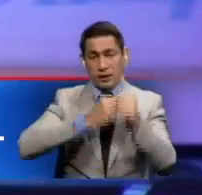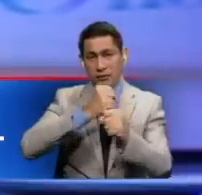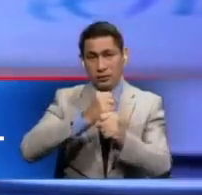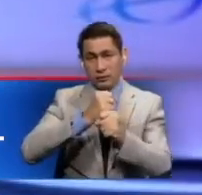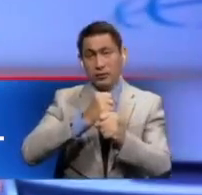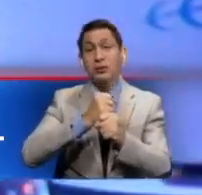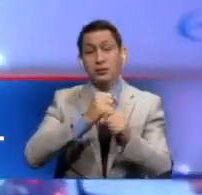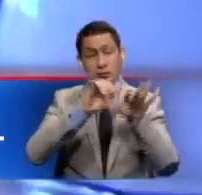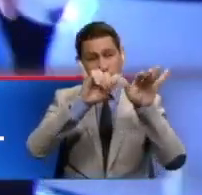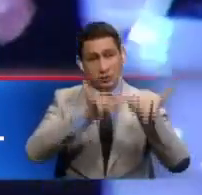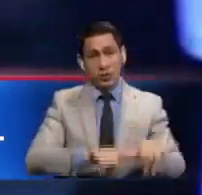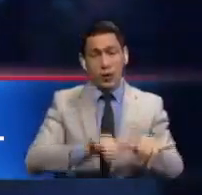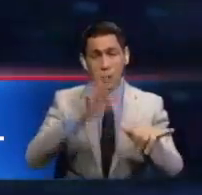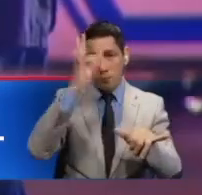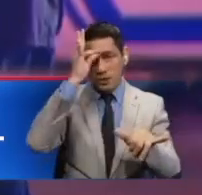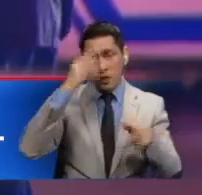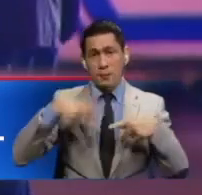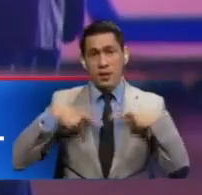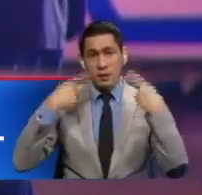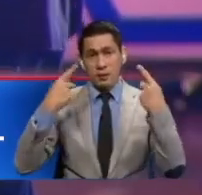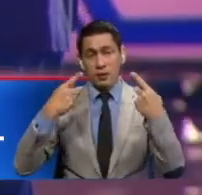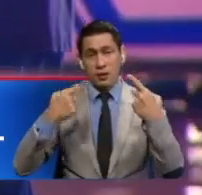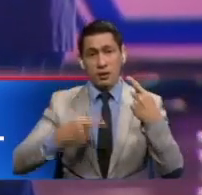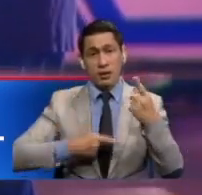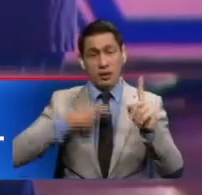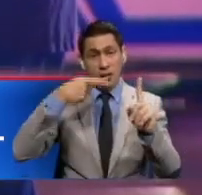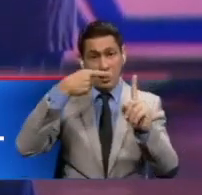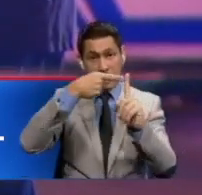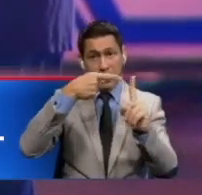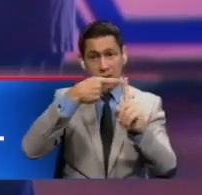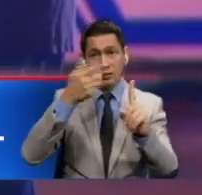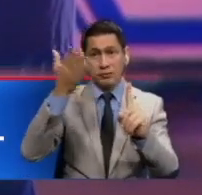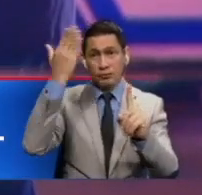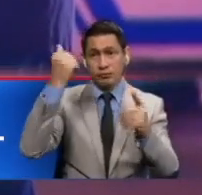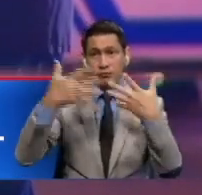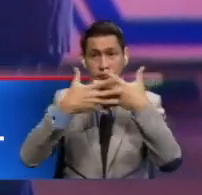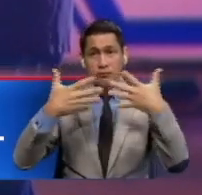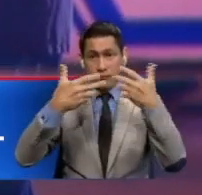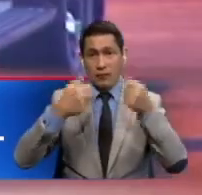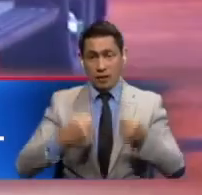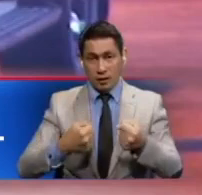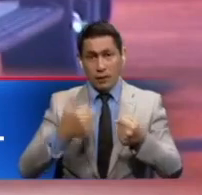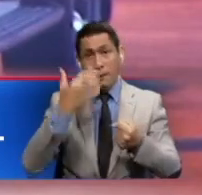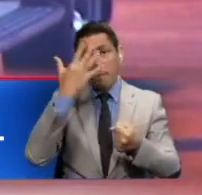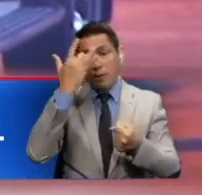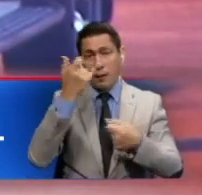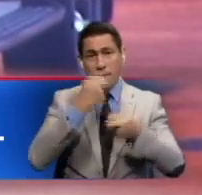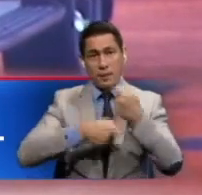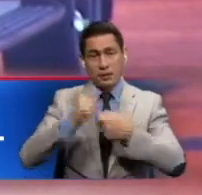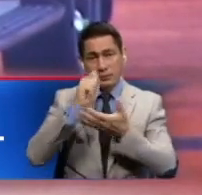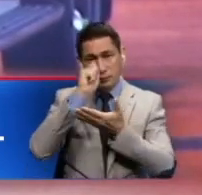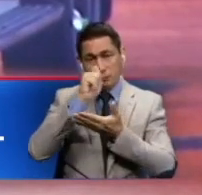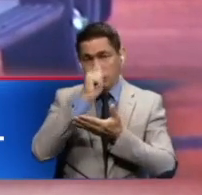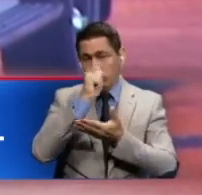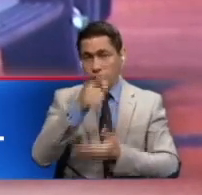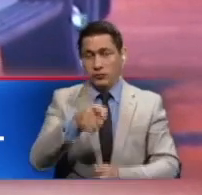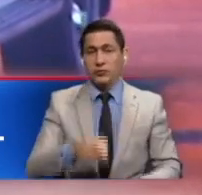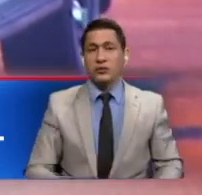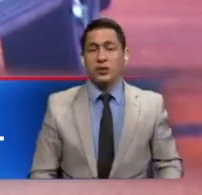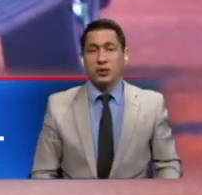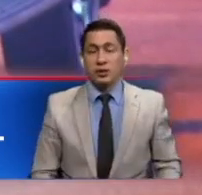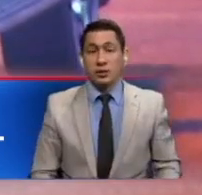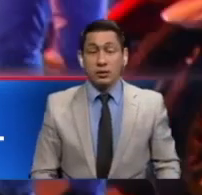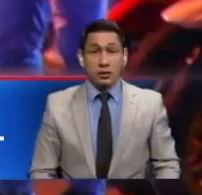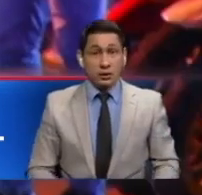quedó hospitalizado. Él también registraba antecedentes penales por tráfico de drogas. En